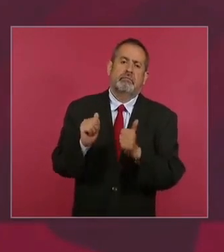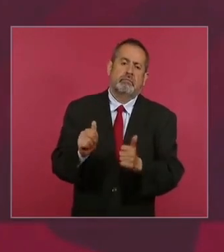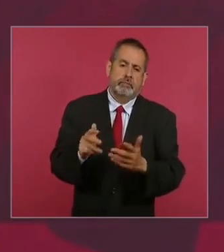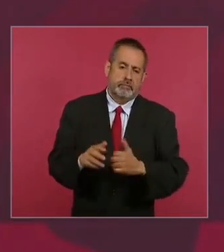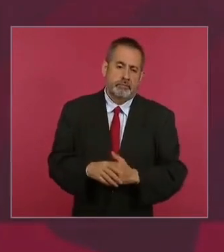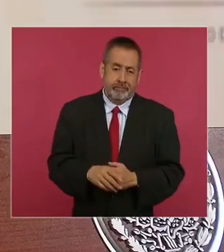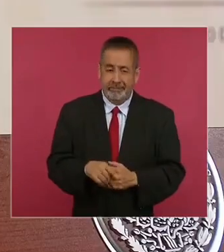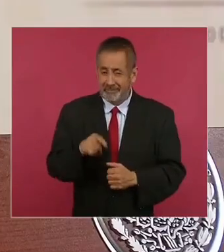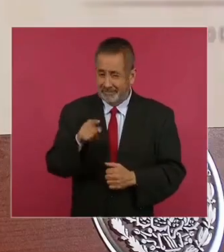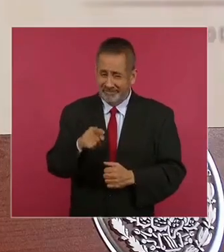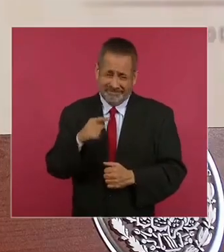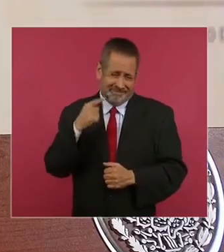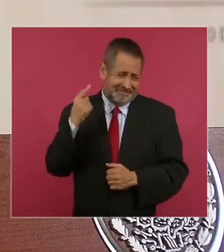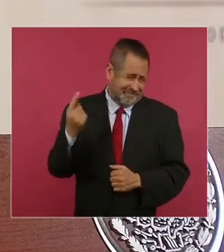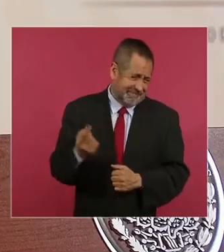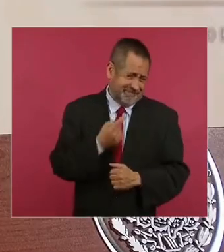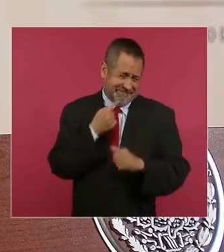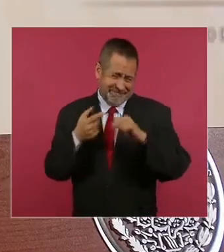Ante un